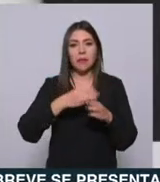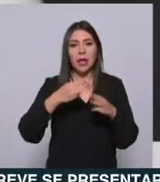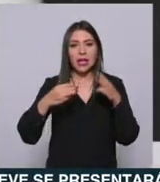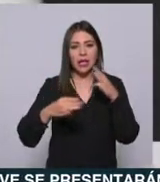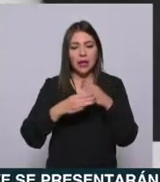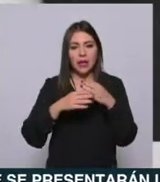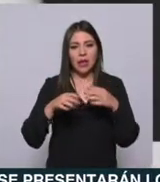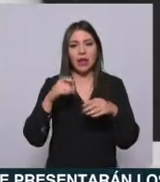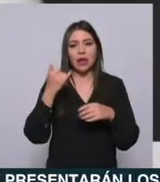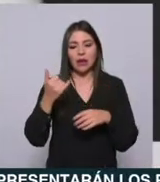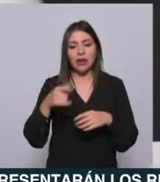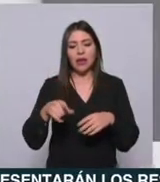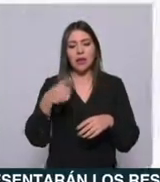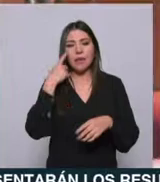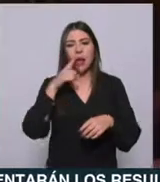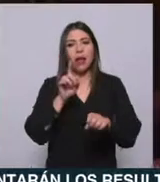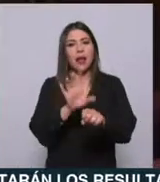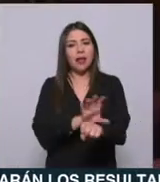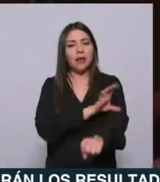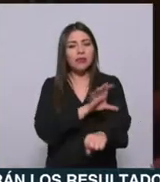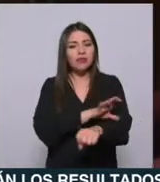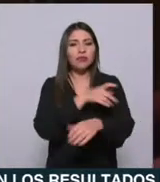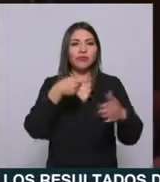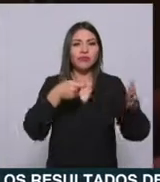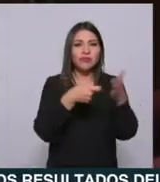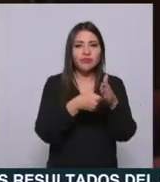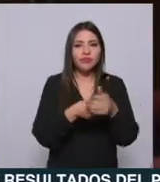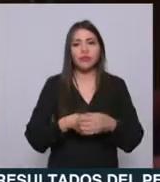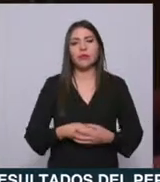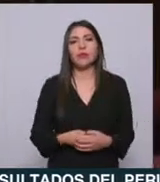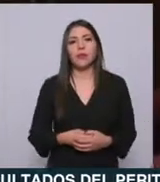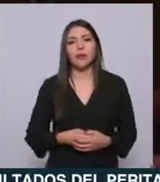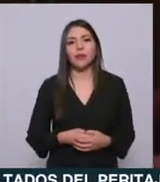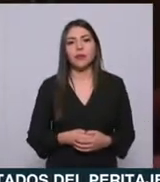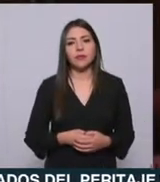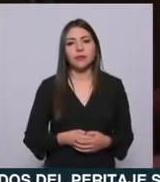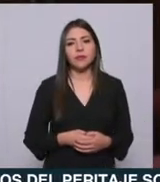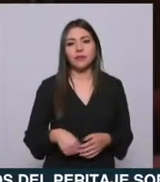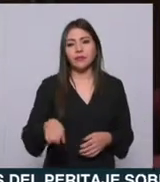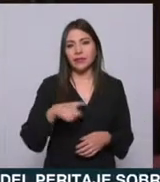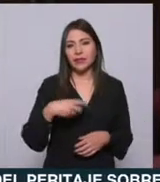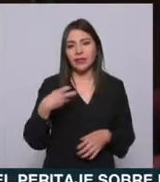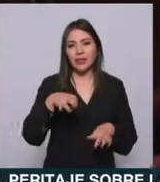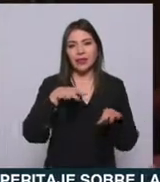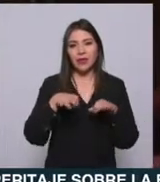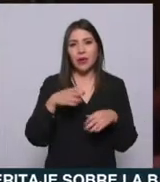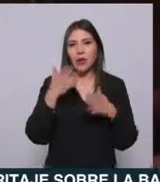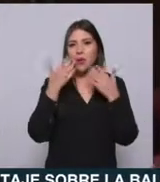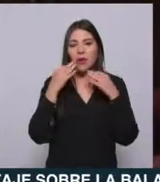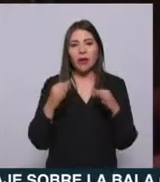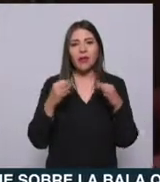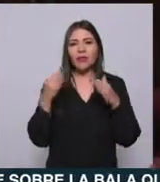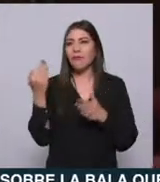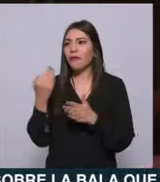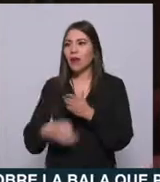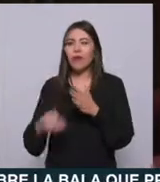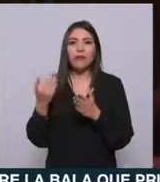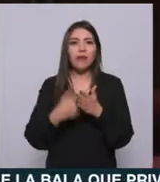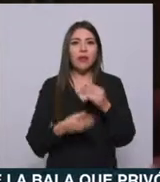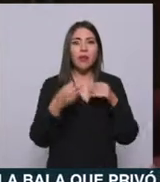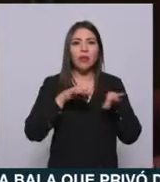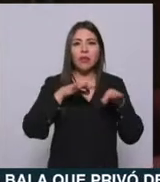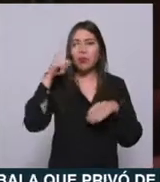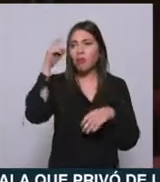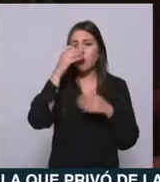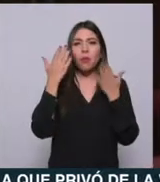Eléctrico. En un mercado donde hay mucho desempleo, mucha informalidad, se agrega inseguridad a